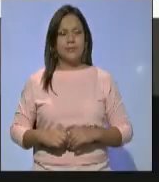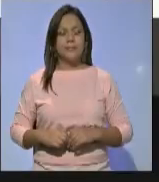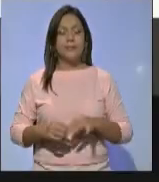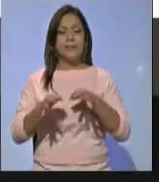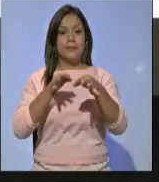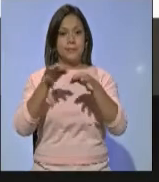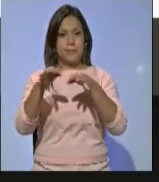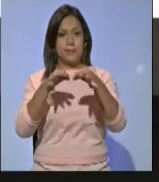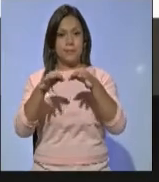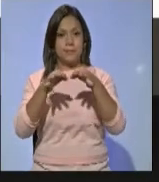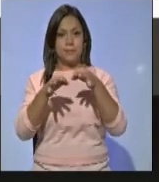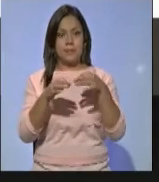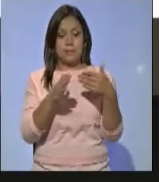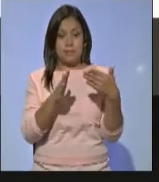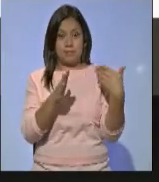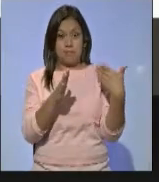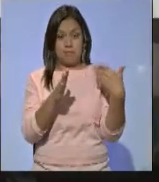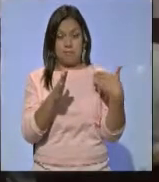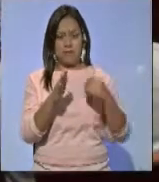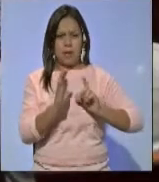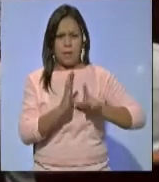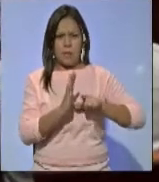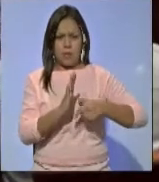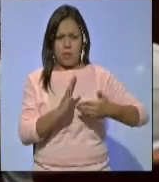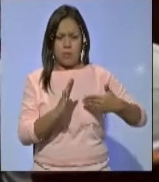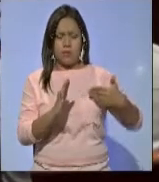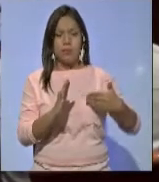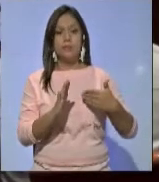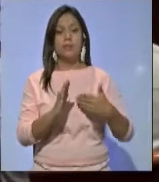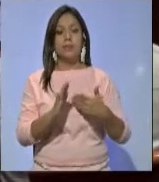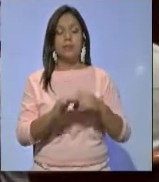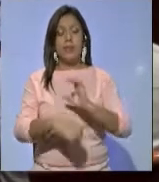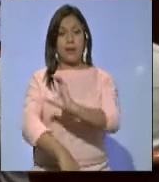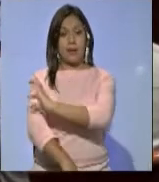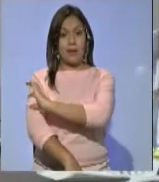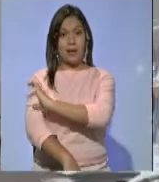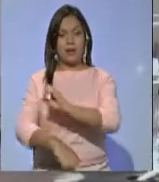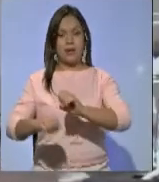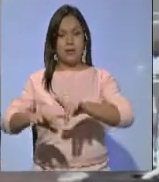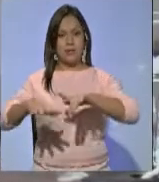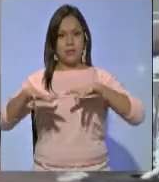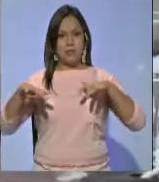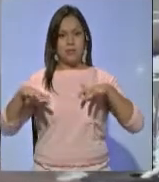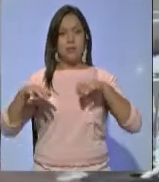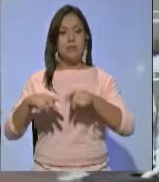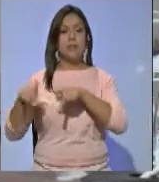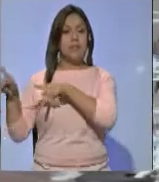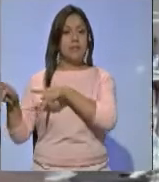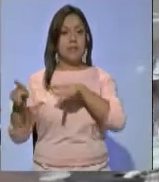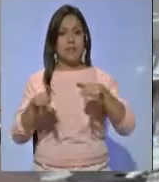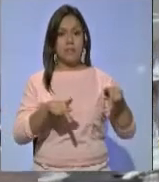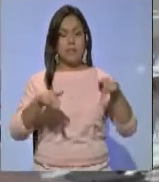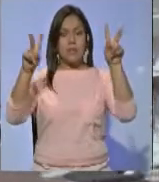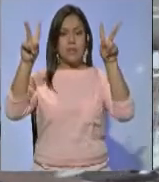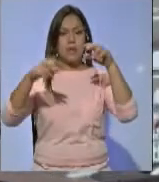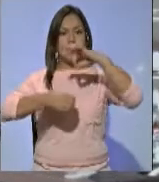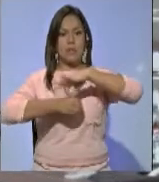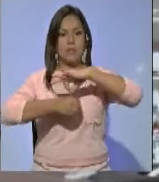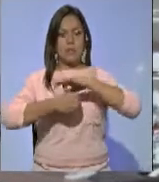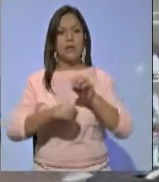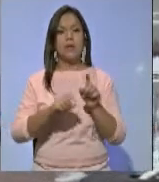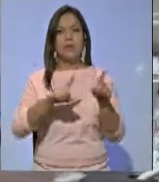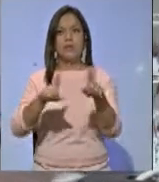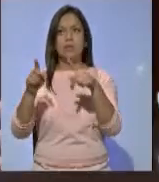Les contamos que hace pocos minutos el Pleno del Consejo Nacional Electoral aprobó el plan operativo para el referéndum